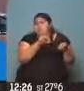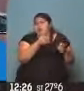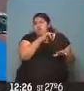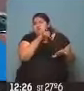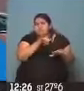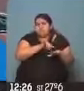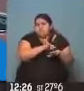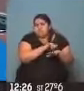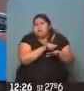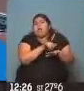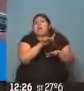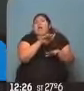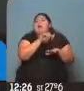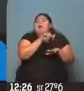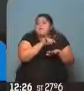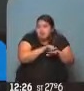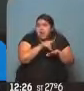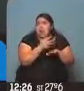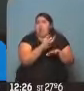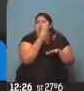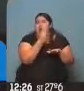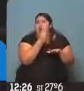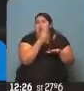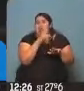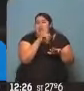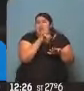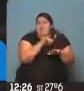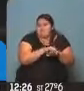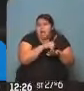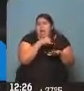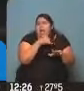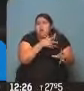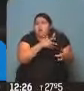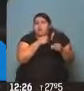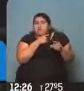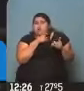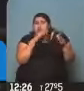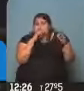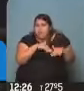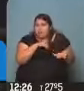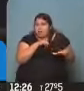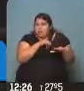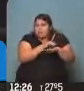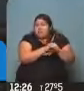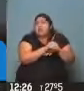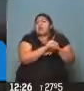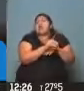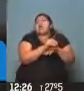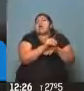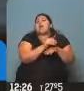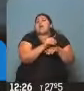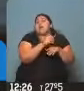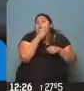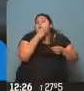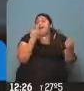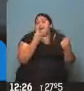de manera tal de lograr reducir el impacto por el agua al mínimo posible no olvidemos que cualquier objeto que cae